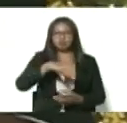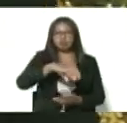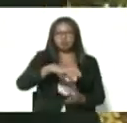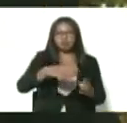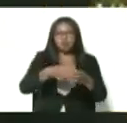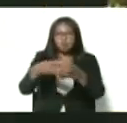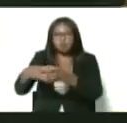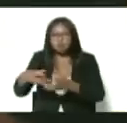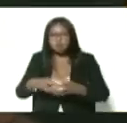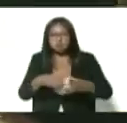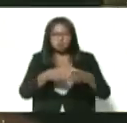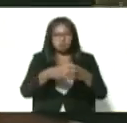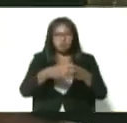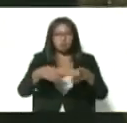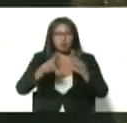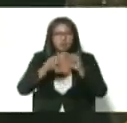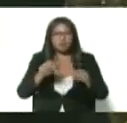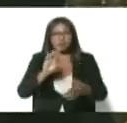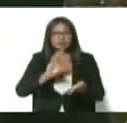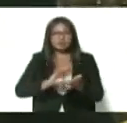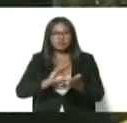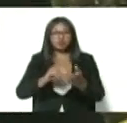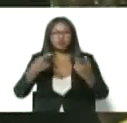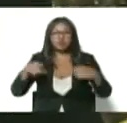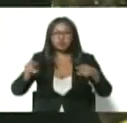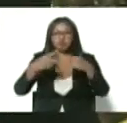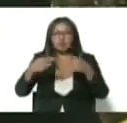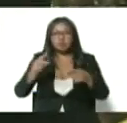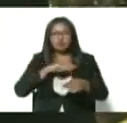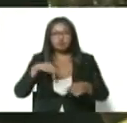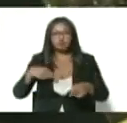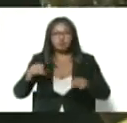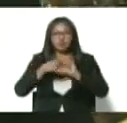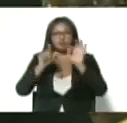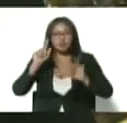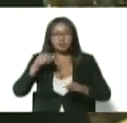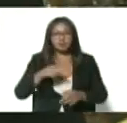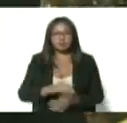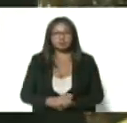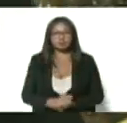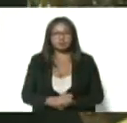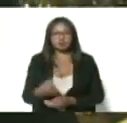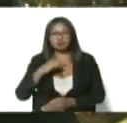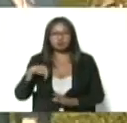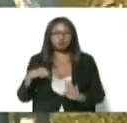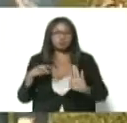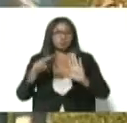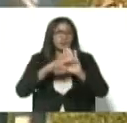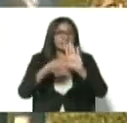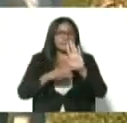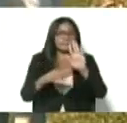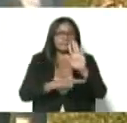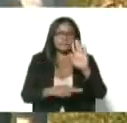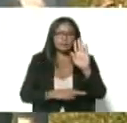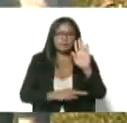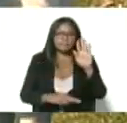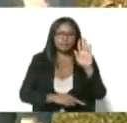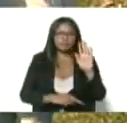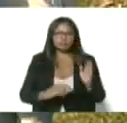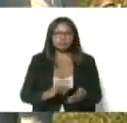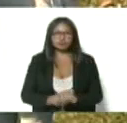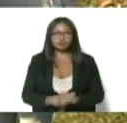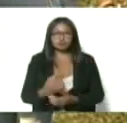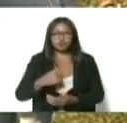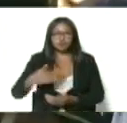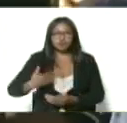del centro de musical nuestro que ha venido cumpliendo una labor extraordinaria inclusive le puedo